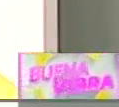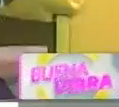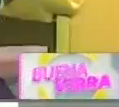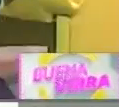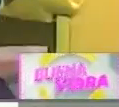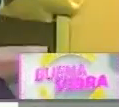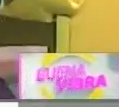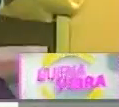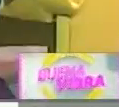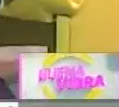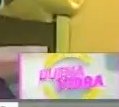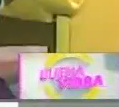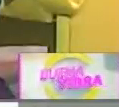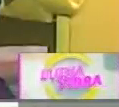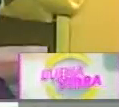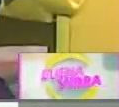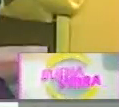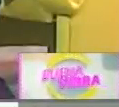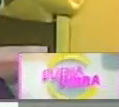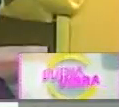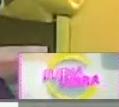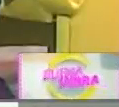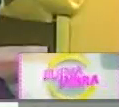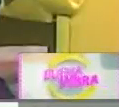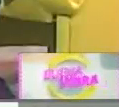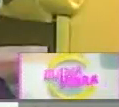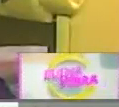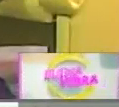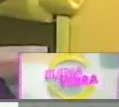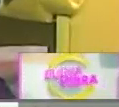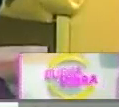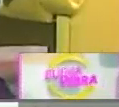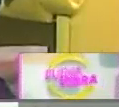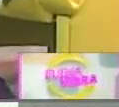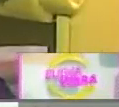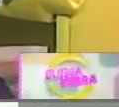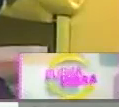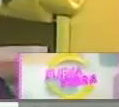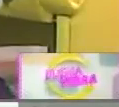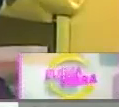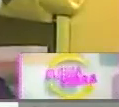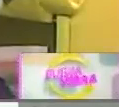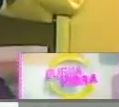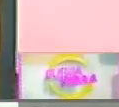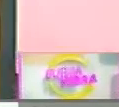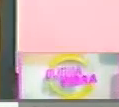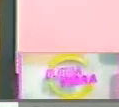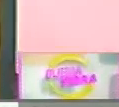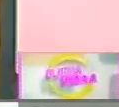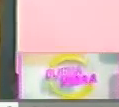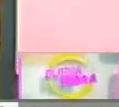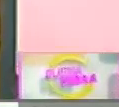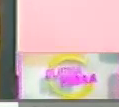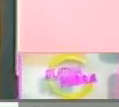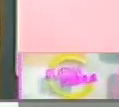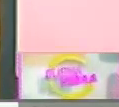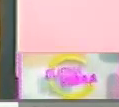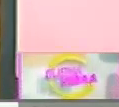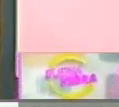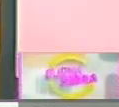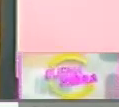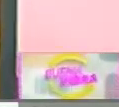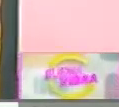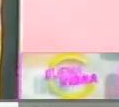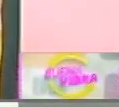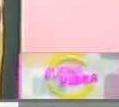en la barriguita de mi mamá bailaba su música. Bienvenido a las cámaras de Buena Vibra. Gracias, Geraldine, y gracias a